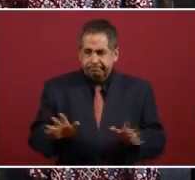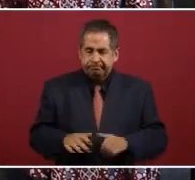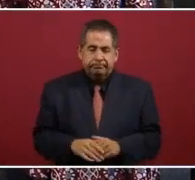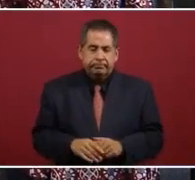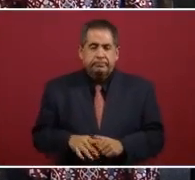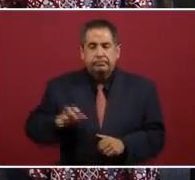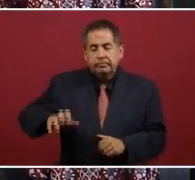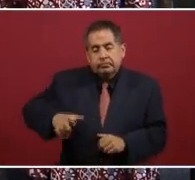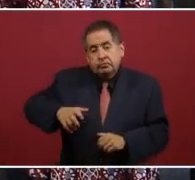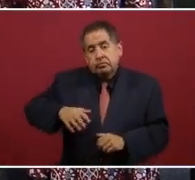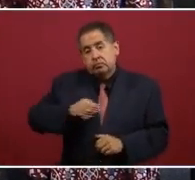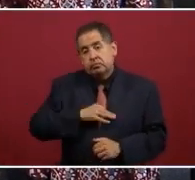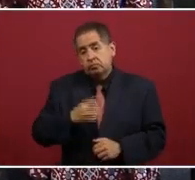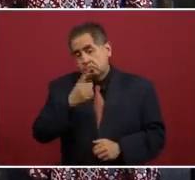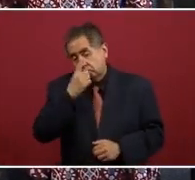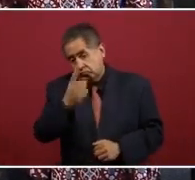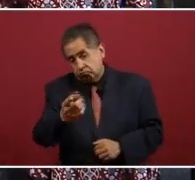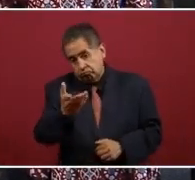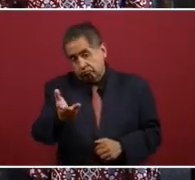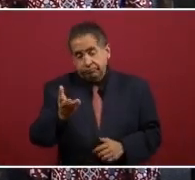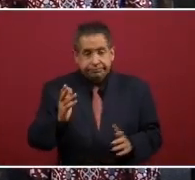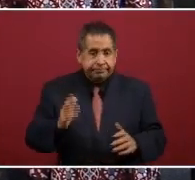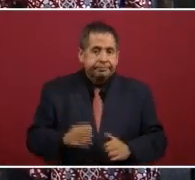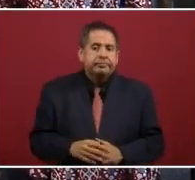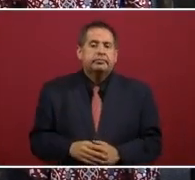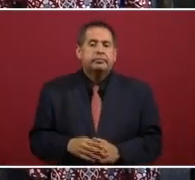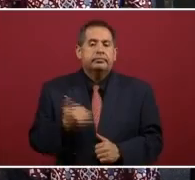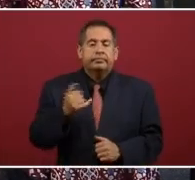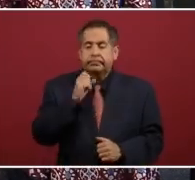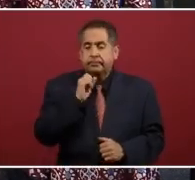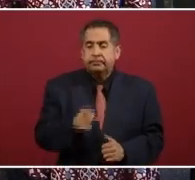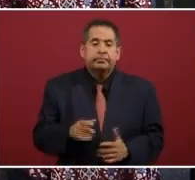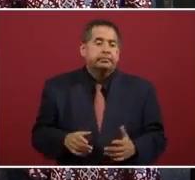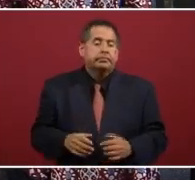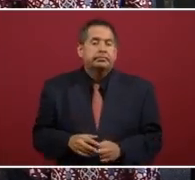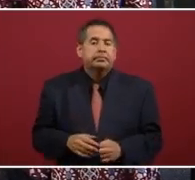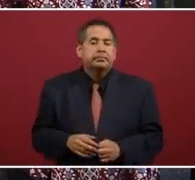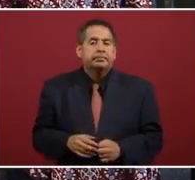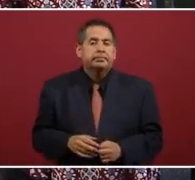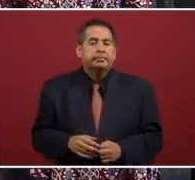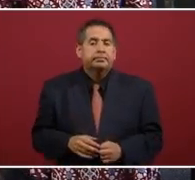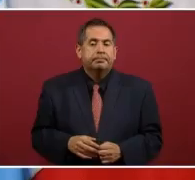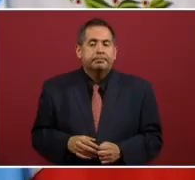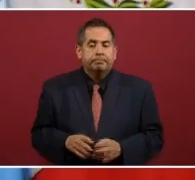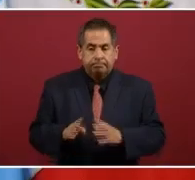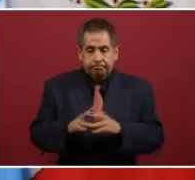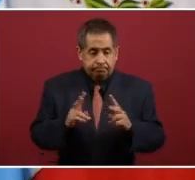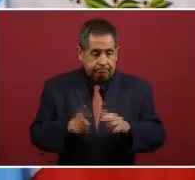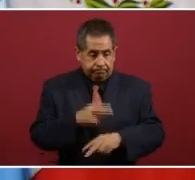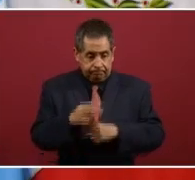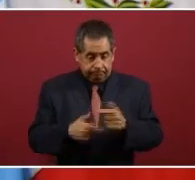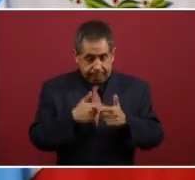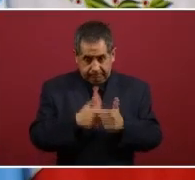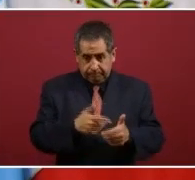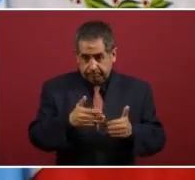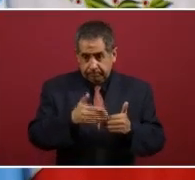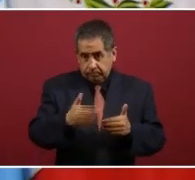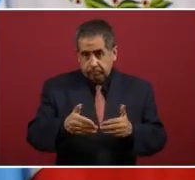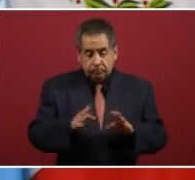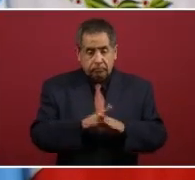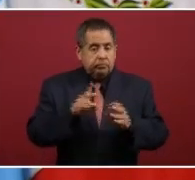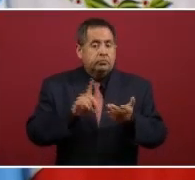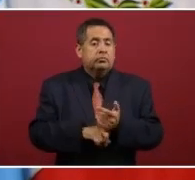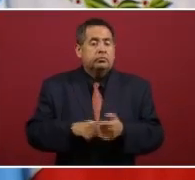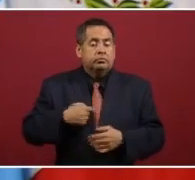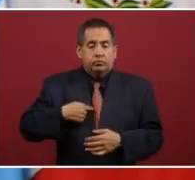Eso es lo que puedo comentar, y que si va a continuarse así, la instrucción